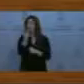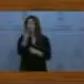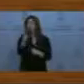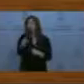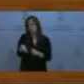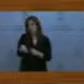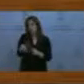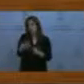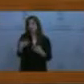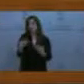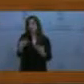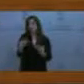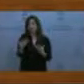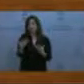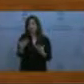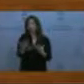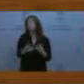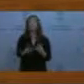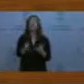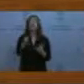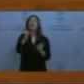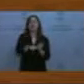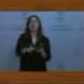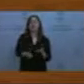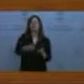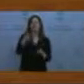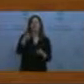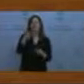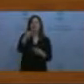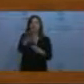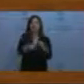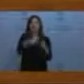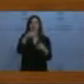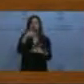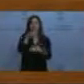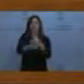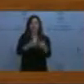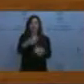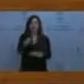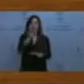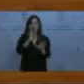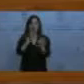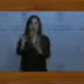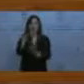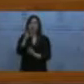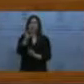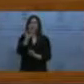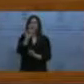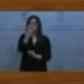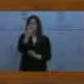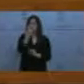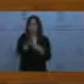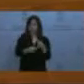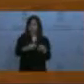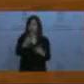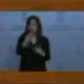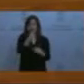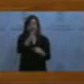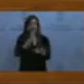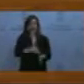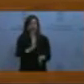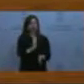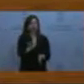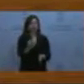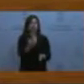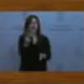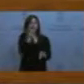traerá consigo una mayor implicación de las familias en el proceso de selección. Porque si a una familia se le dice que su hijo tiene que estudiar en tal